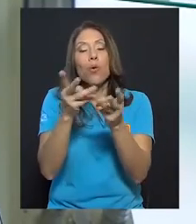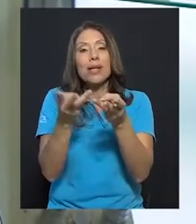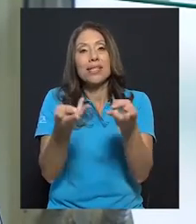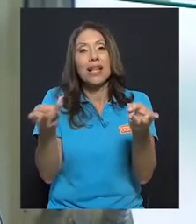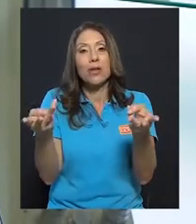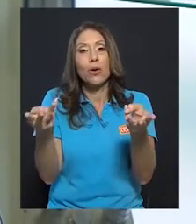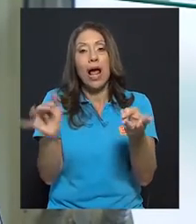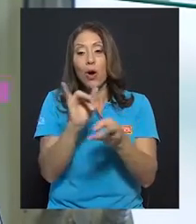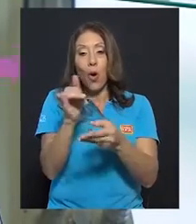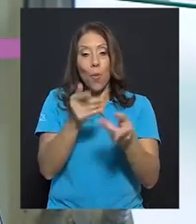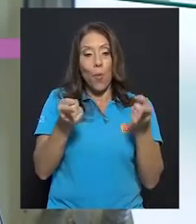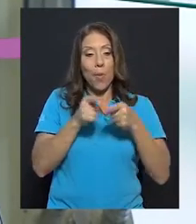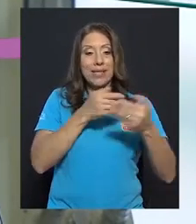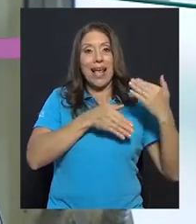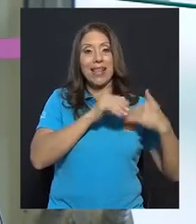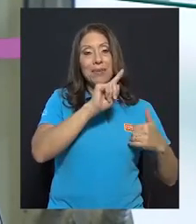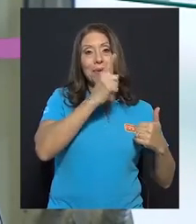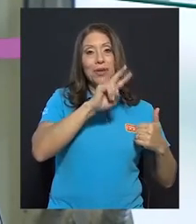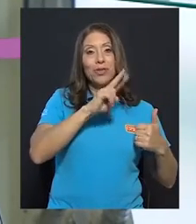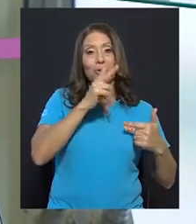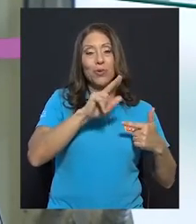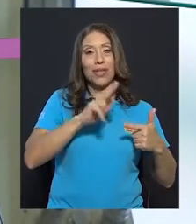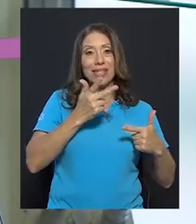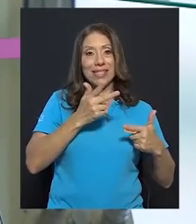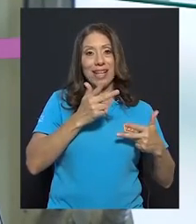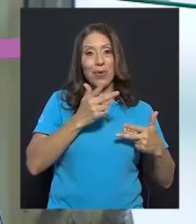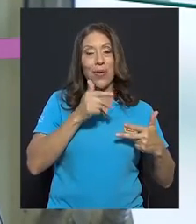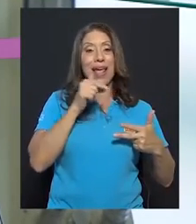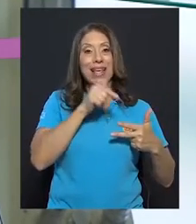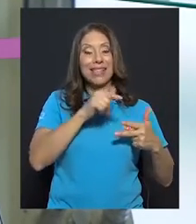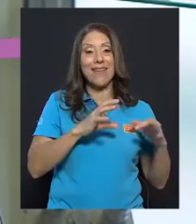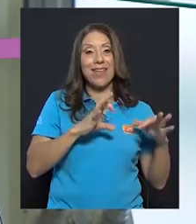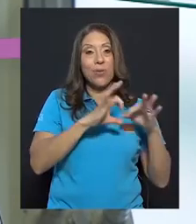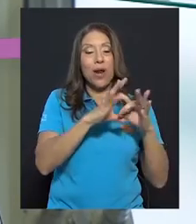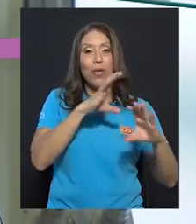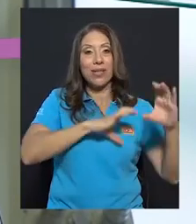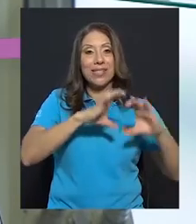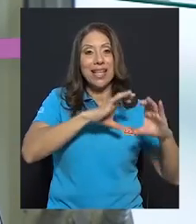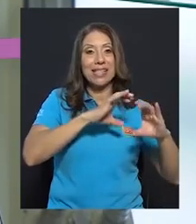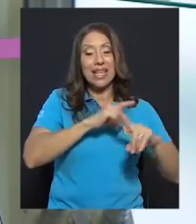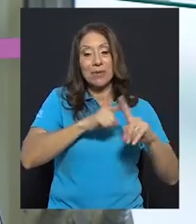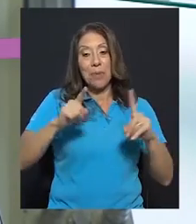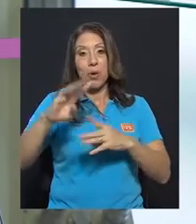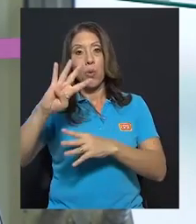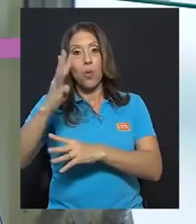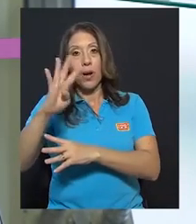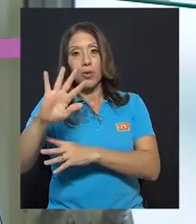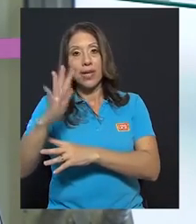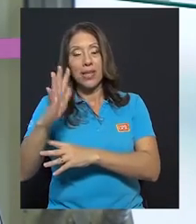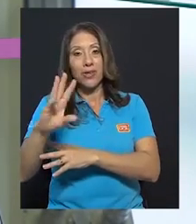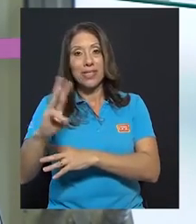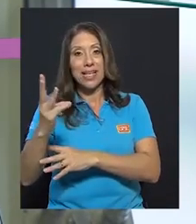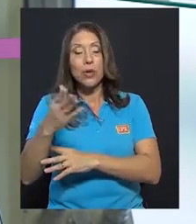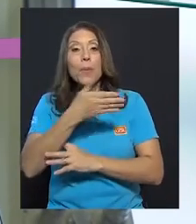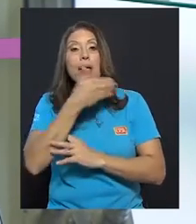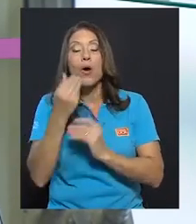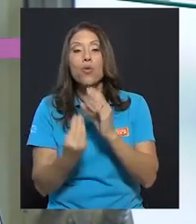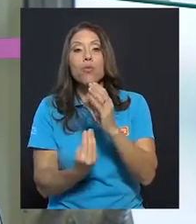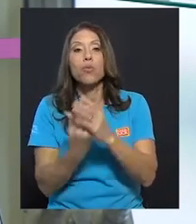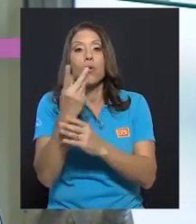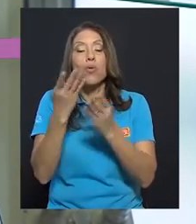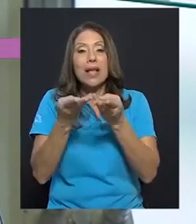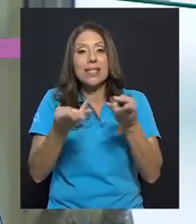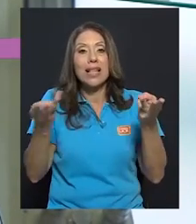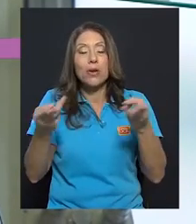asignatura, como ocurre en tercer ciclo, que está vinculado a ciencias. En el caso de diversificada es que se crea una asignatura llamada Educación para